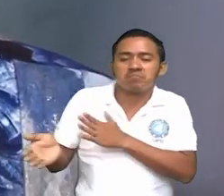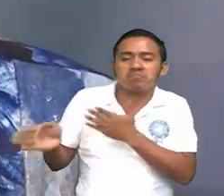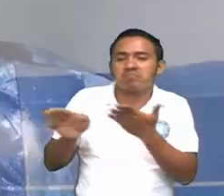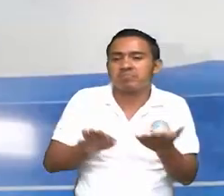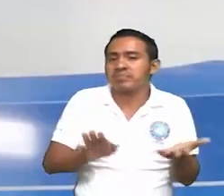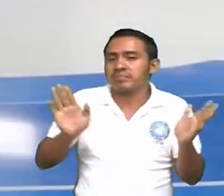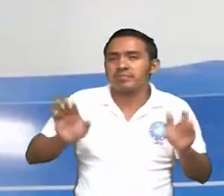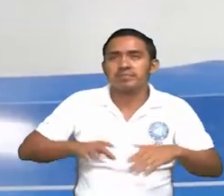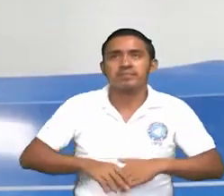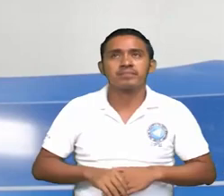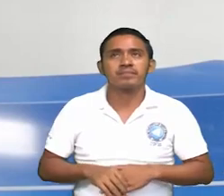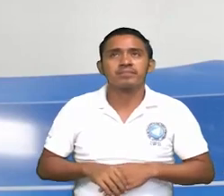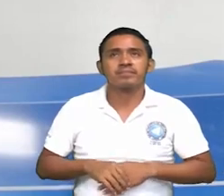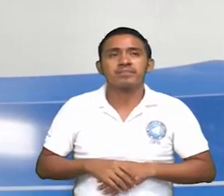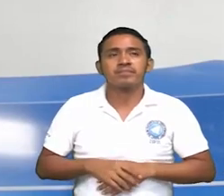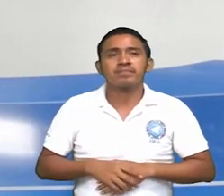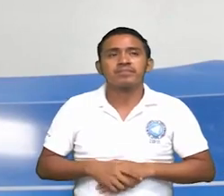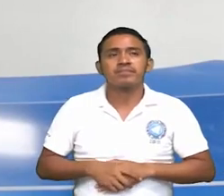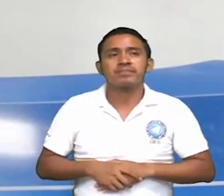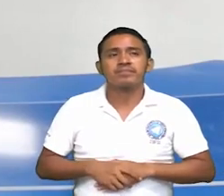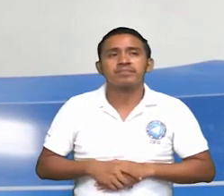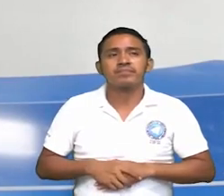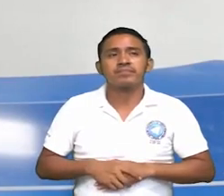a morir.